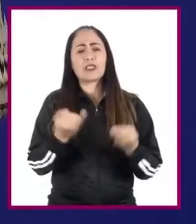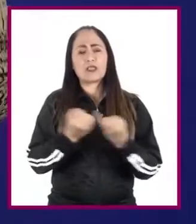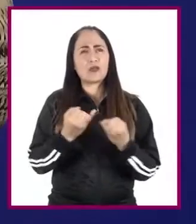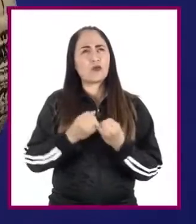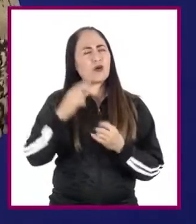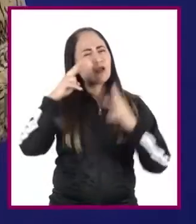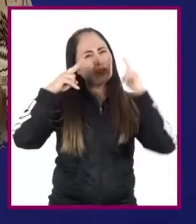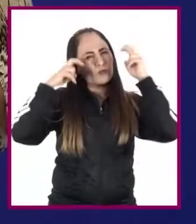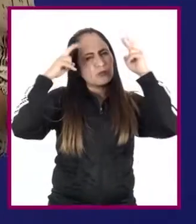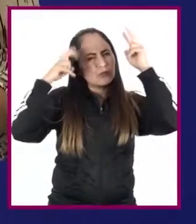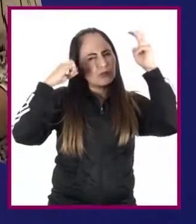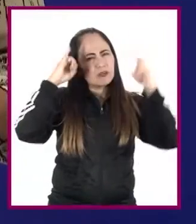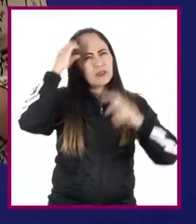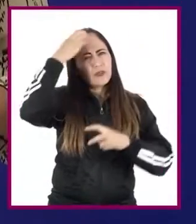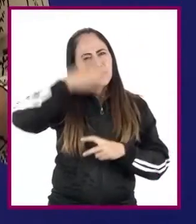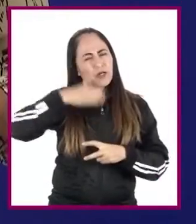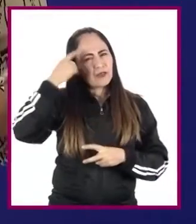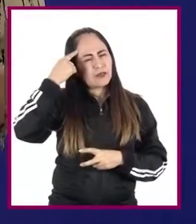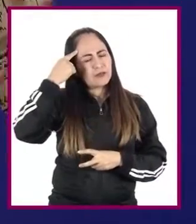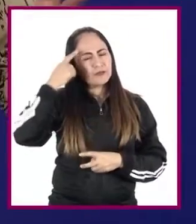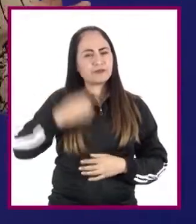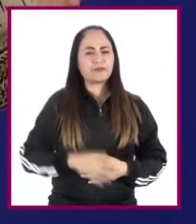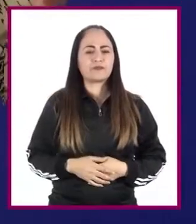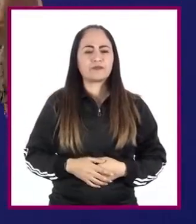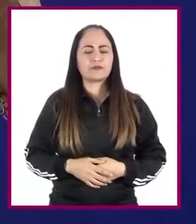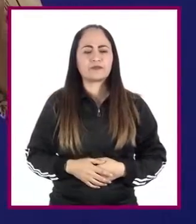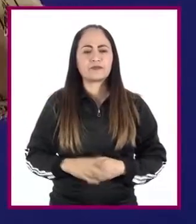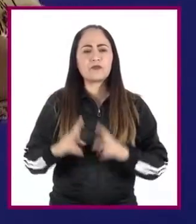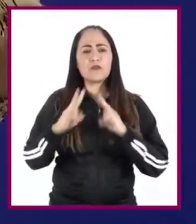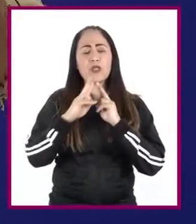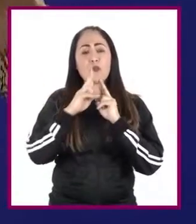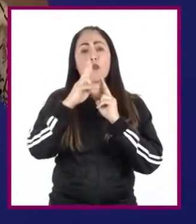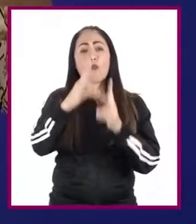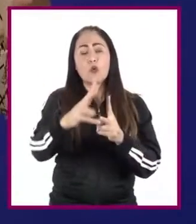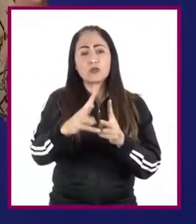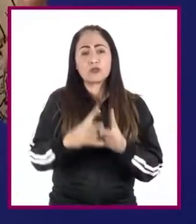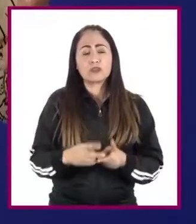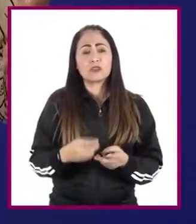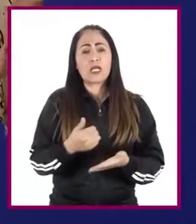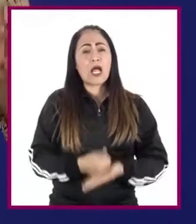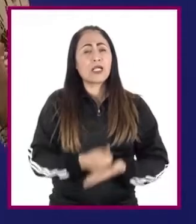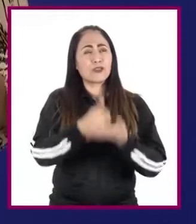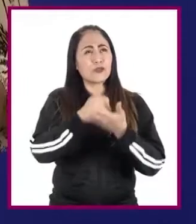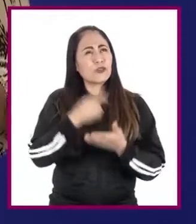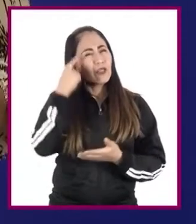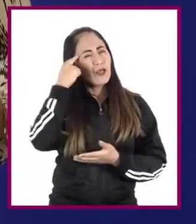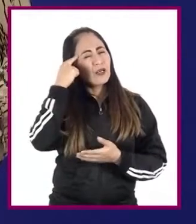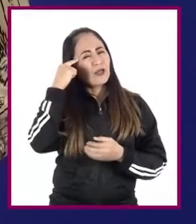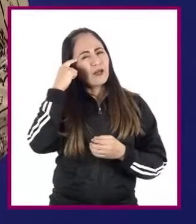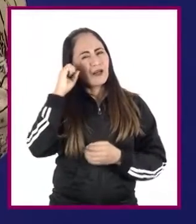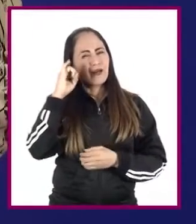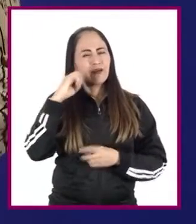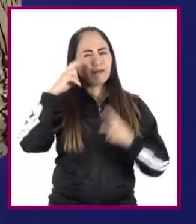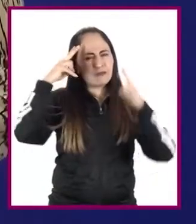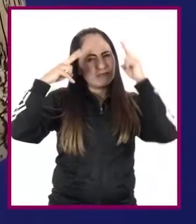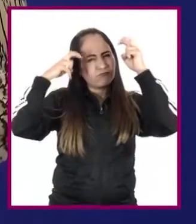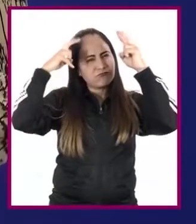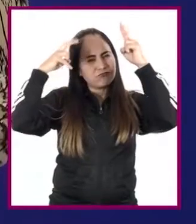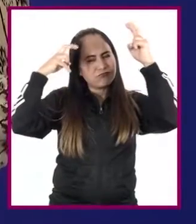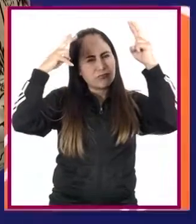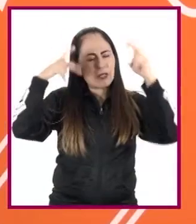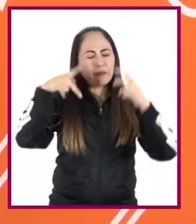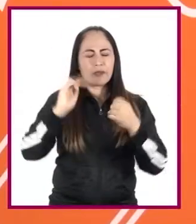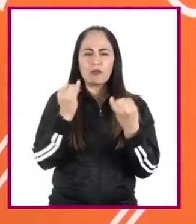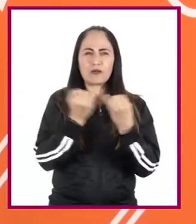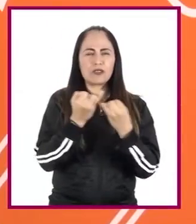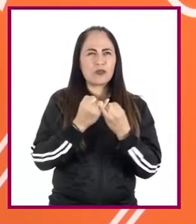imágenes. Como mencionaba antes, la voz ayuda a detonar estas imágenes, pero también da un impacto en el